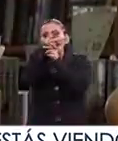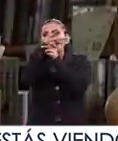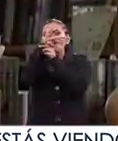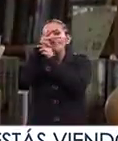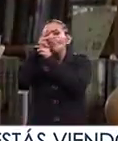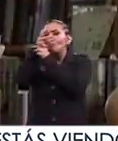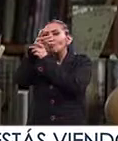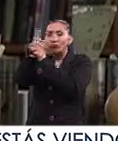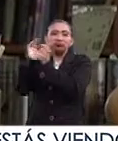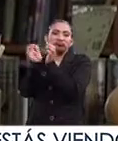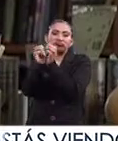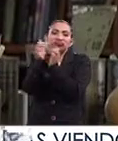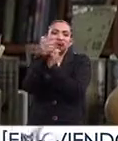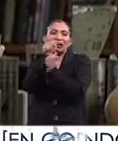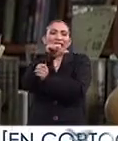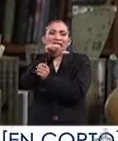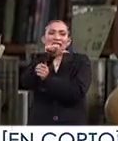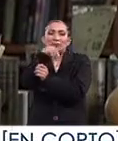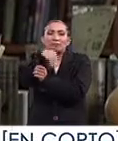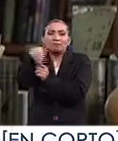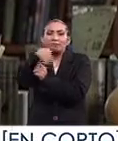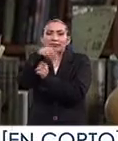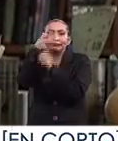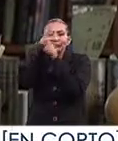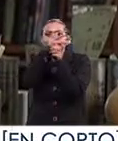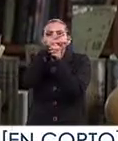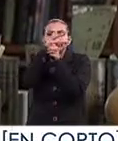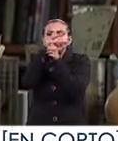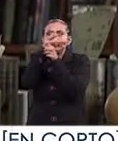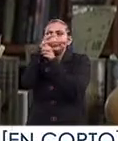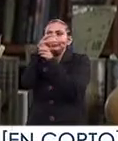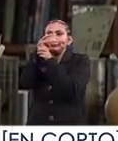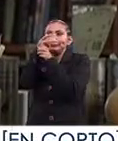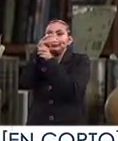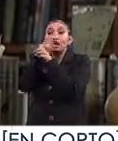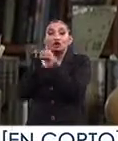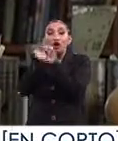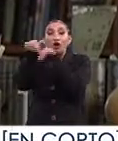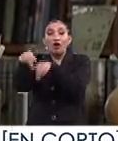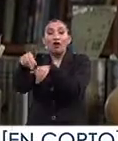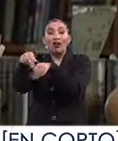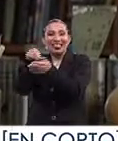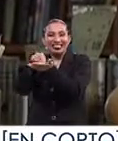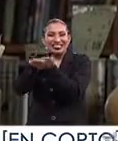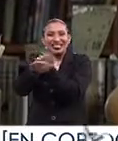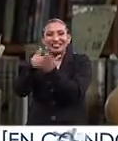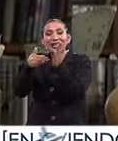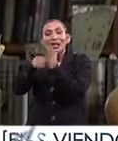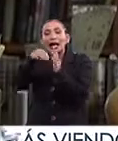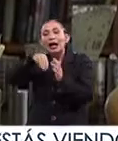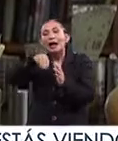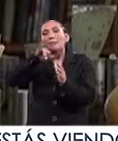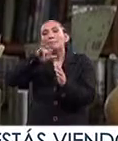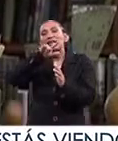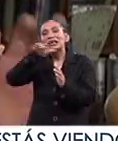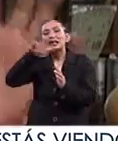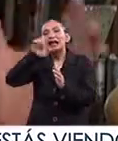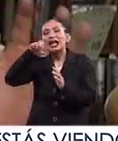filmar con una camarita de 16 milímetros, uh-huh, y me inscribí en un taller que se llama Millennium,